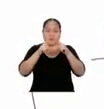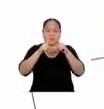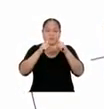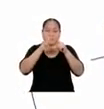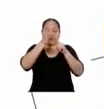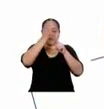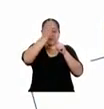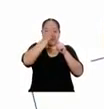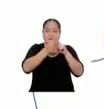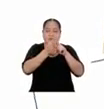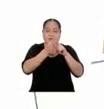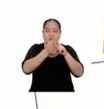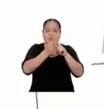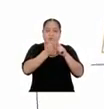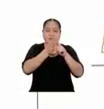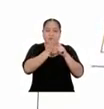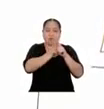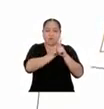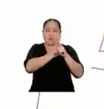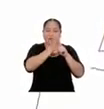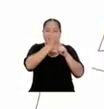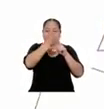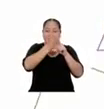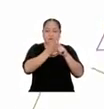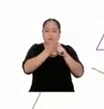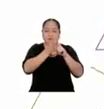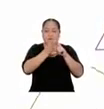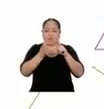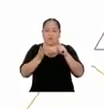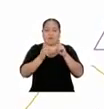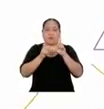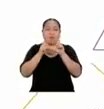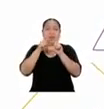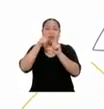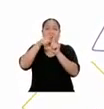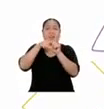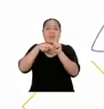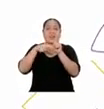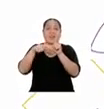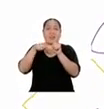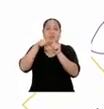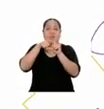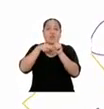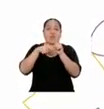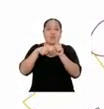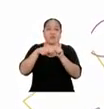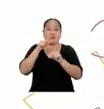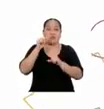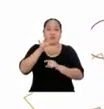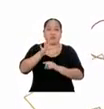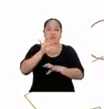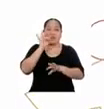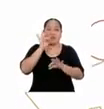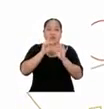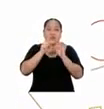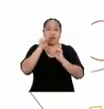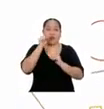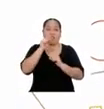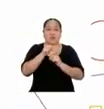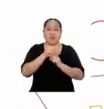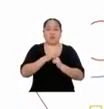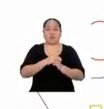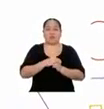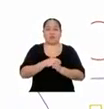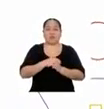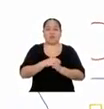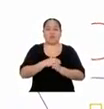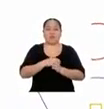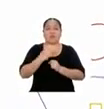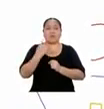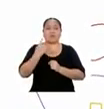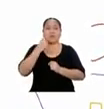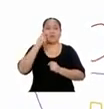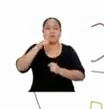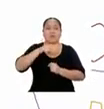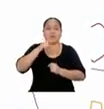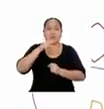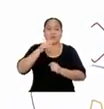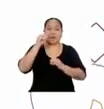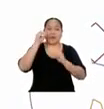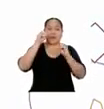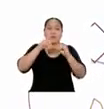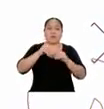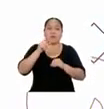triángulo rectángulo de cada lado. Así es. Y para hallar la medida de la altura del triángulo simplemente tenemos que aplicar